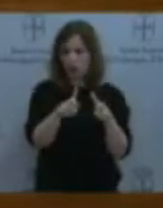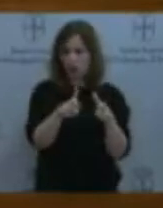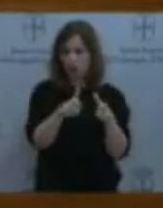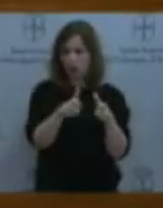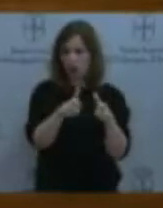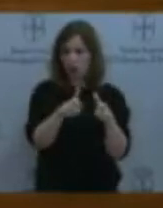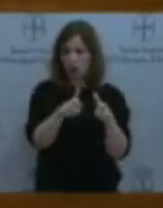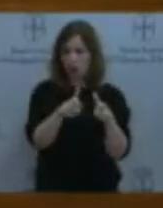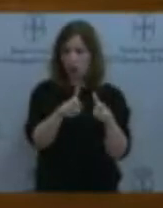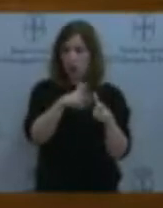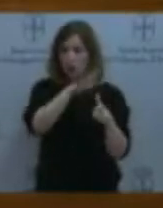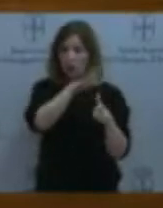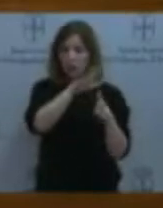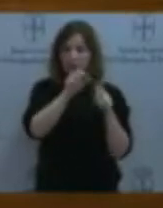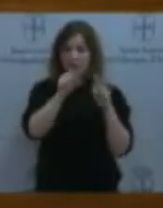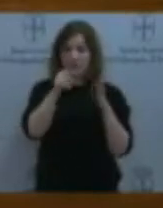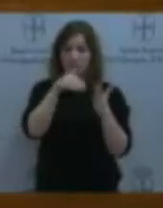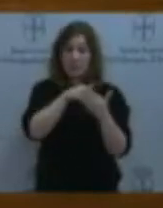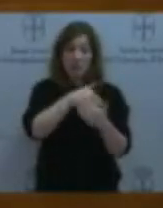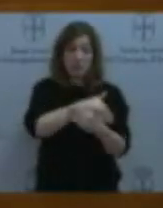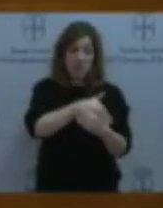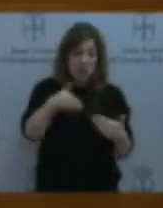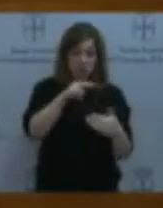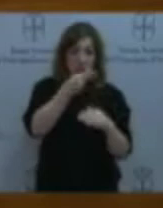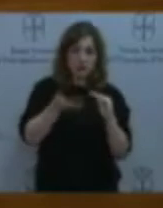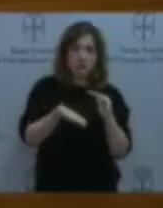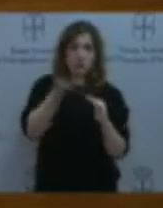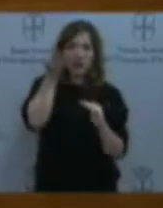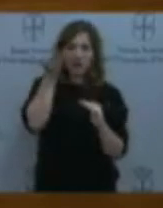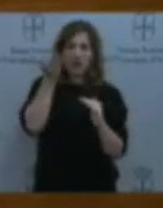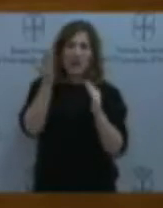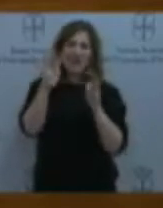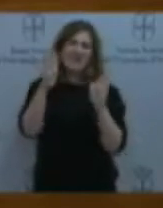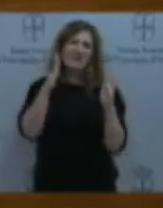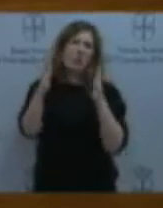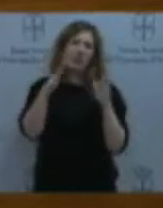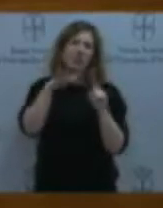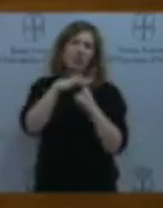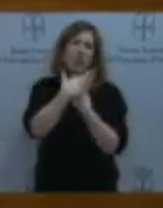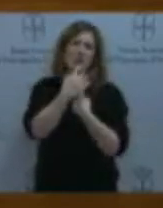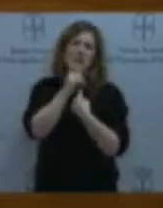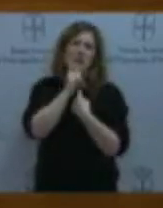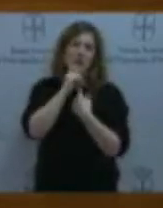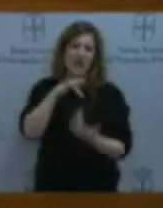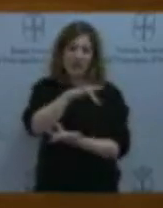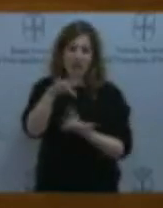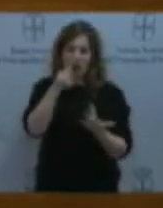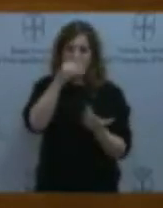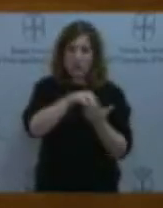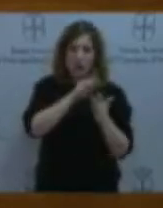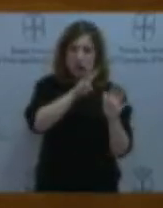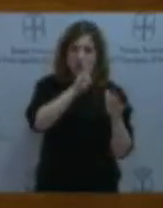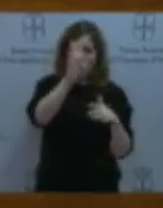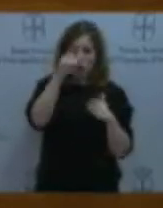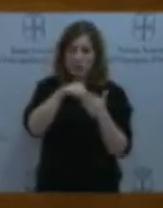que han ascendido a 56.000 millones en los momentos más duros de la crisis. Entre 2008 y 2014 las